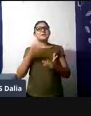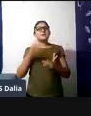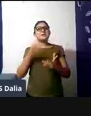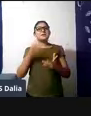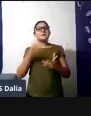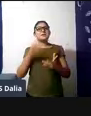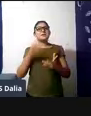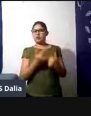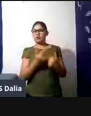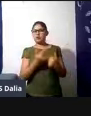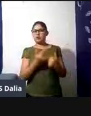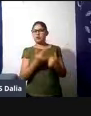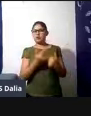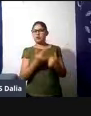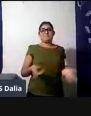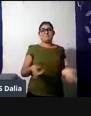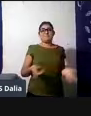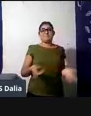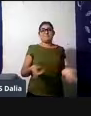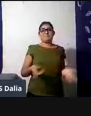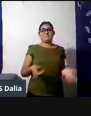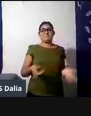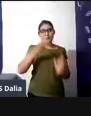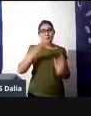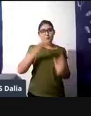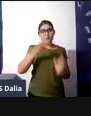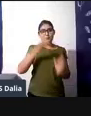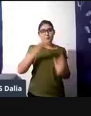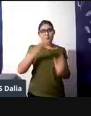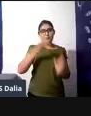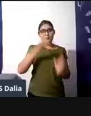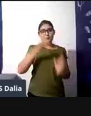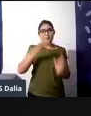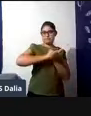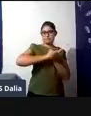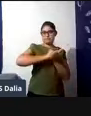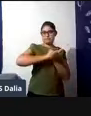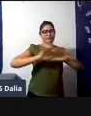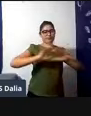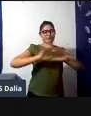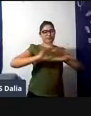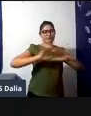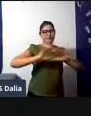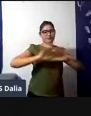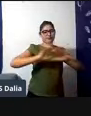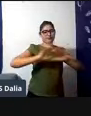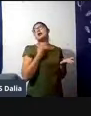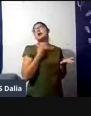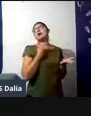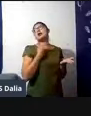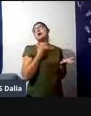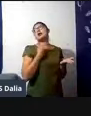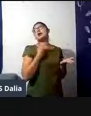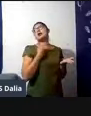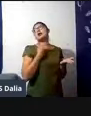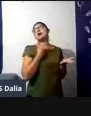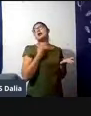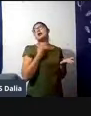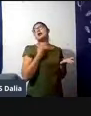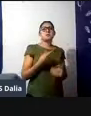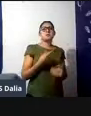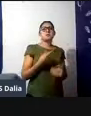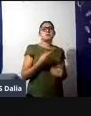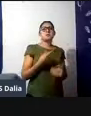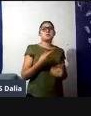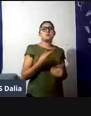O sea, la verdad es que, con todo respeto, me vale. O sea, y no porque tú no me importes, sino porque yo no soy mi libro. O sea, eso